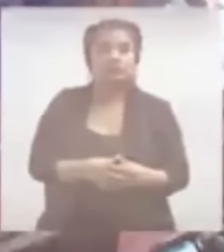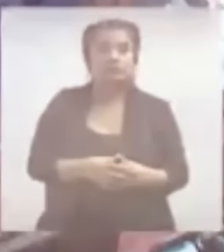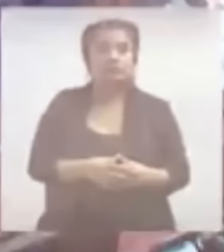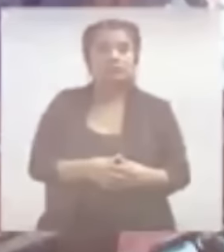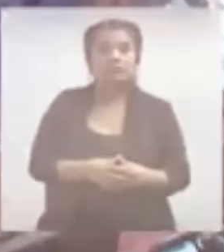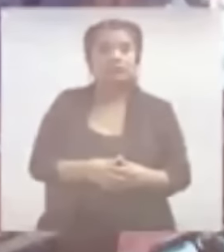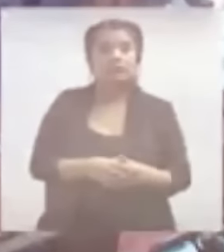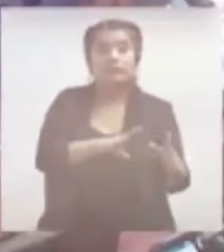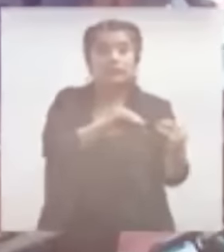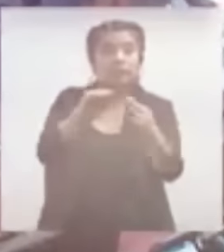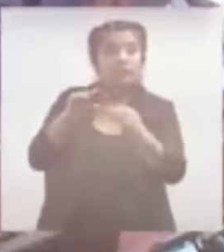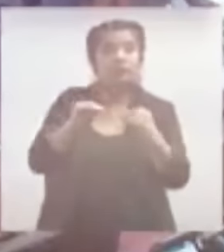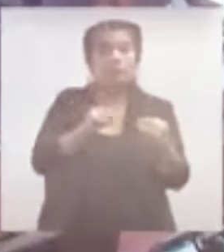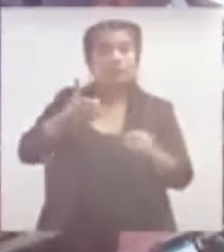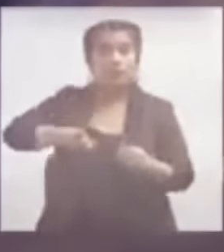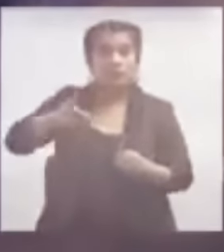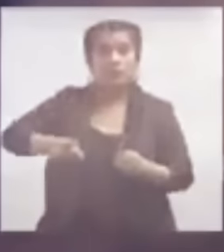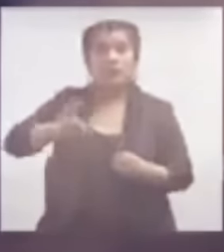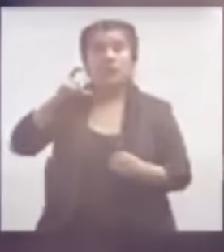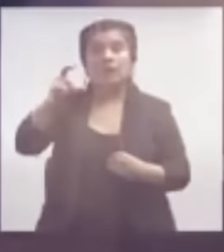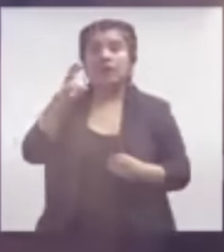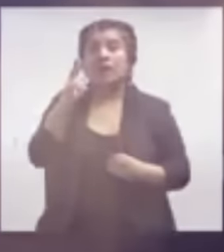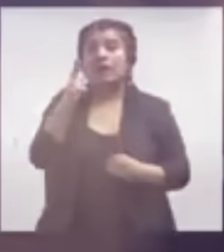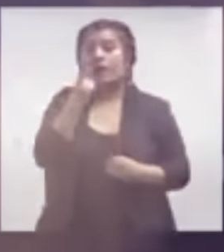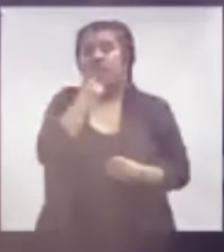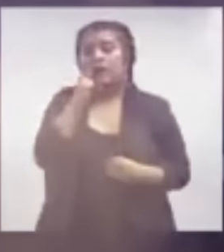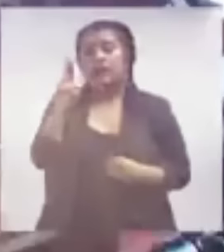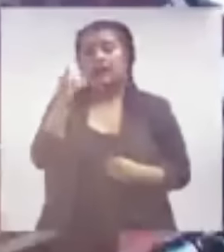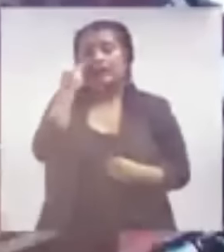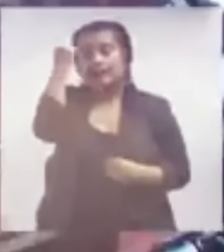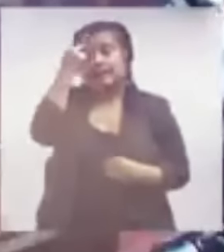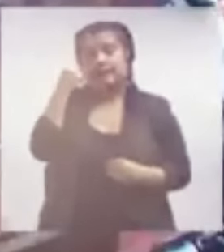Para la discusión tiene la palabra el diputado Cristian Álvarez.